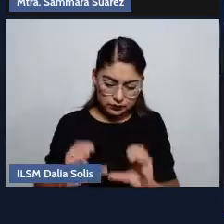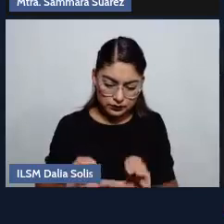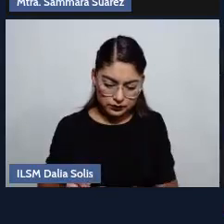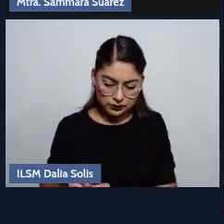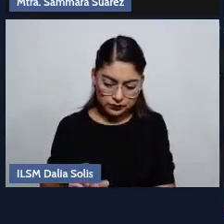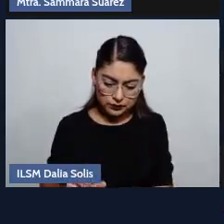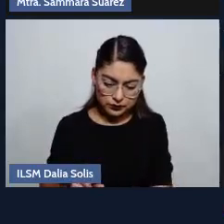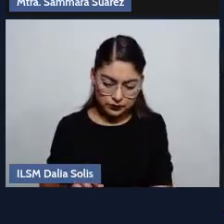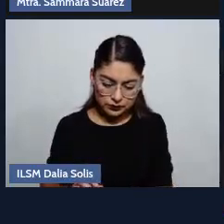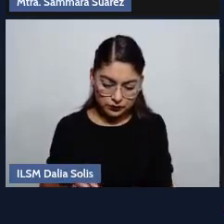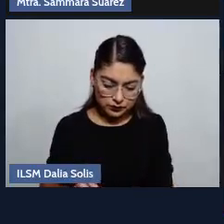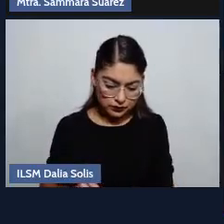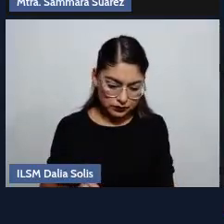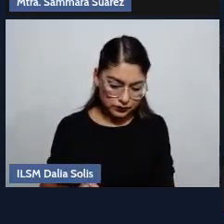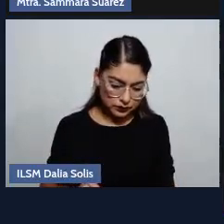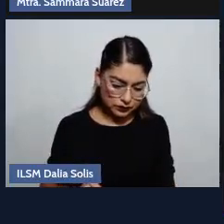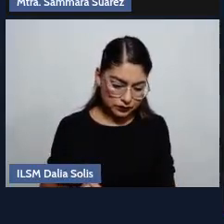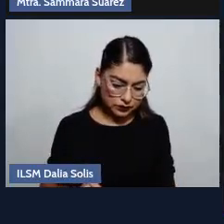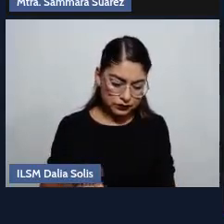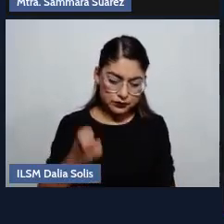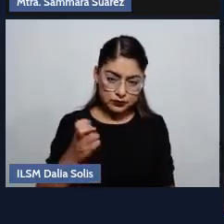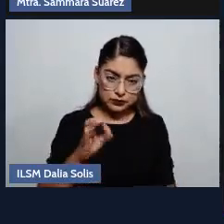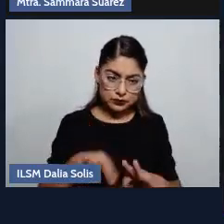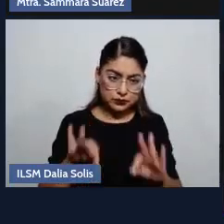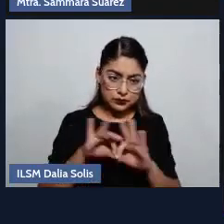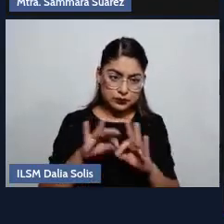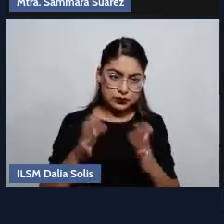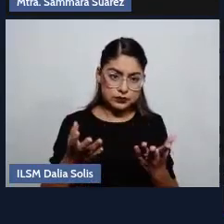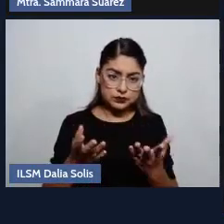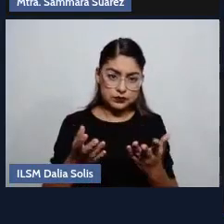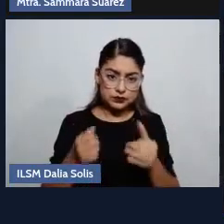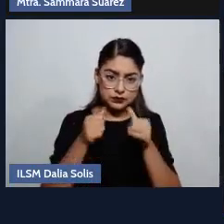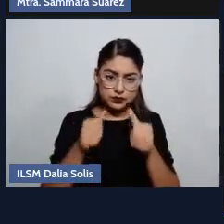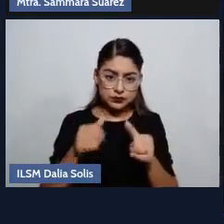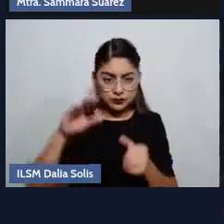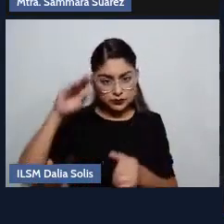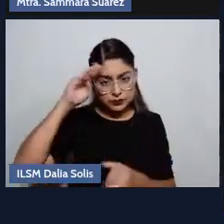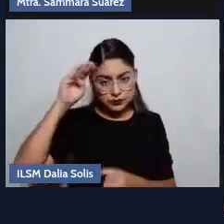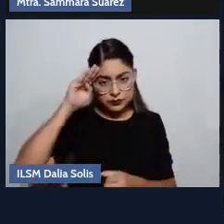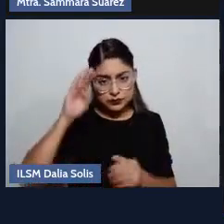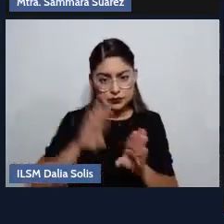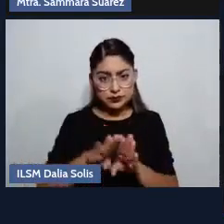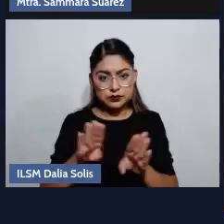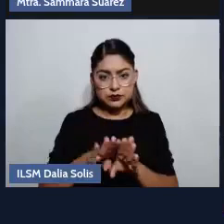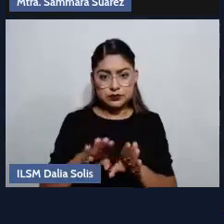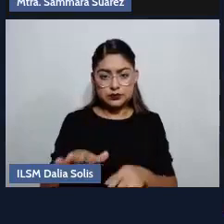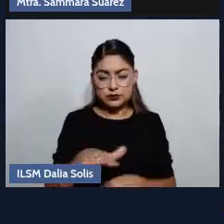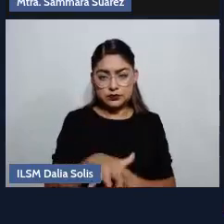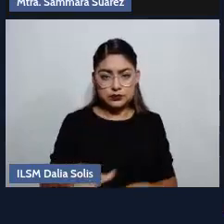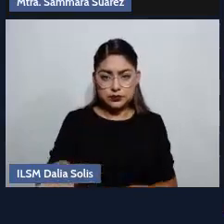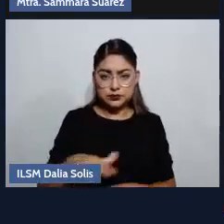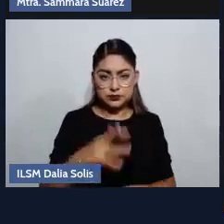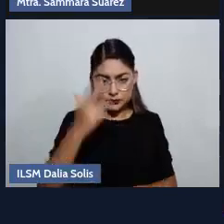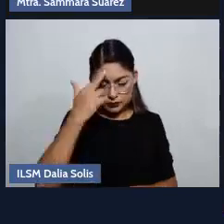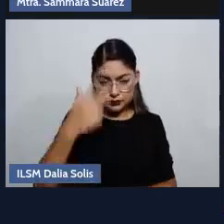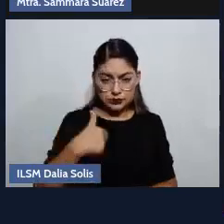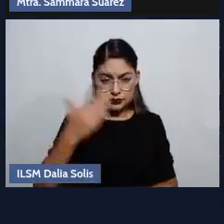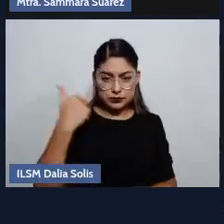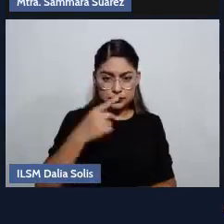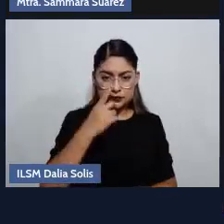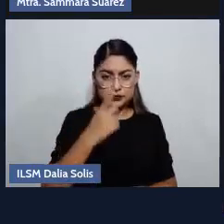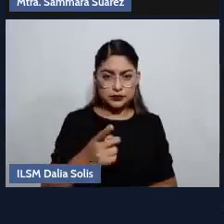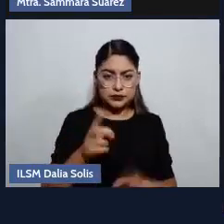importante considerar contar con espacios, ¿no? Ahorita mencionabas lo del ejercicio, ¿no? Justo qué bueno que